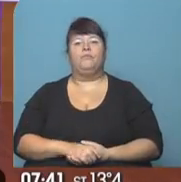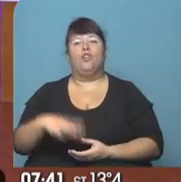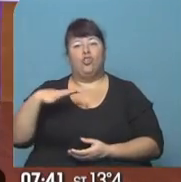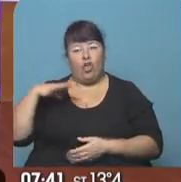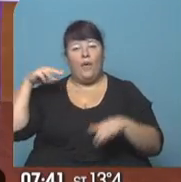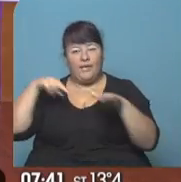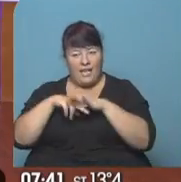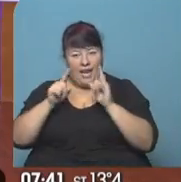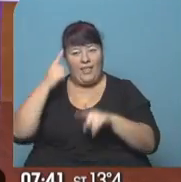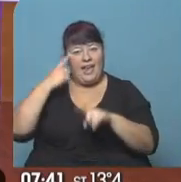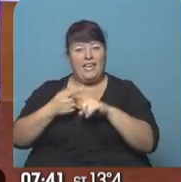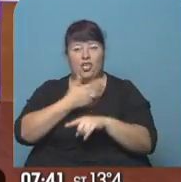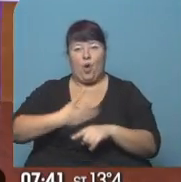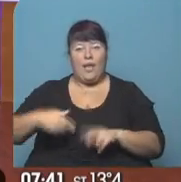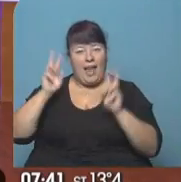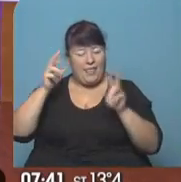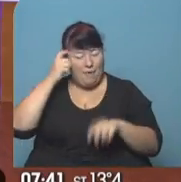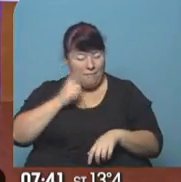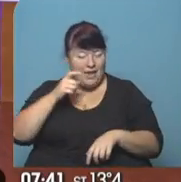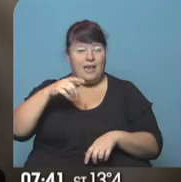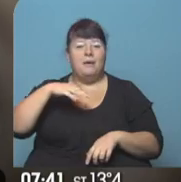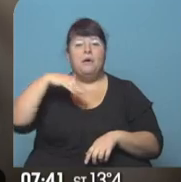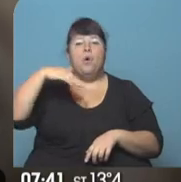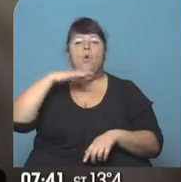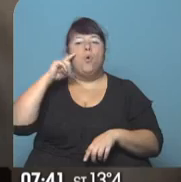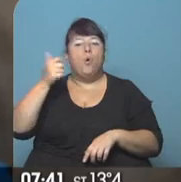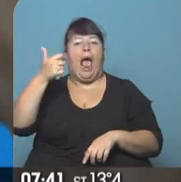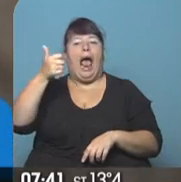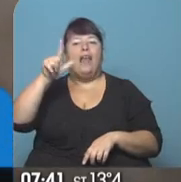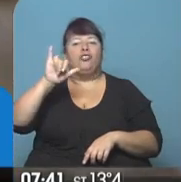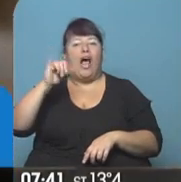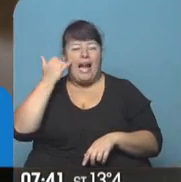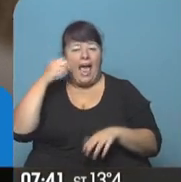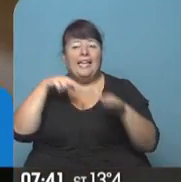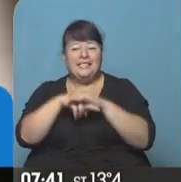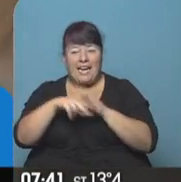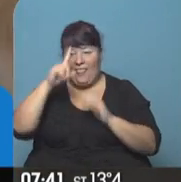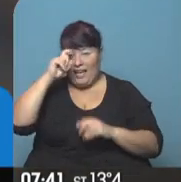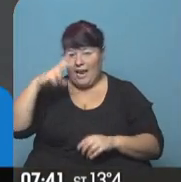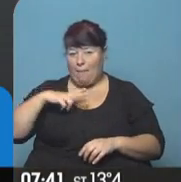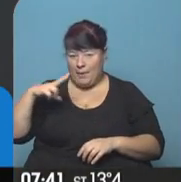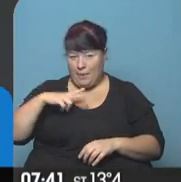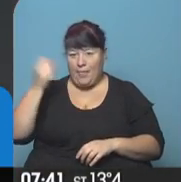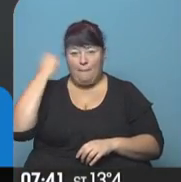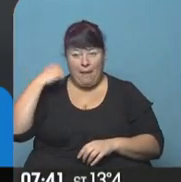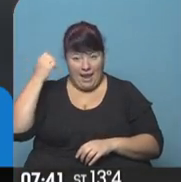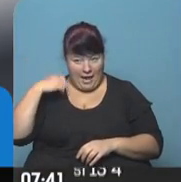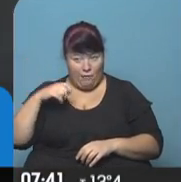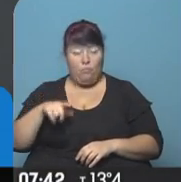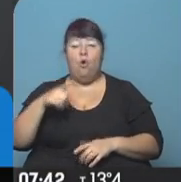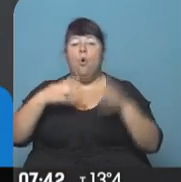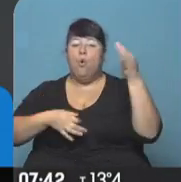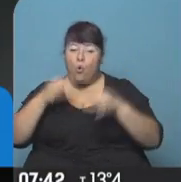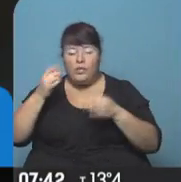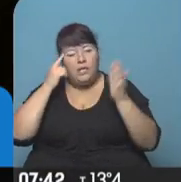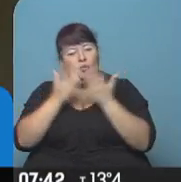Sigue internada la exfuncionaria menemista María Julia Alzogaray. Se encuentra hospitalizada en una clínica privada en Palermo y la